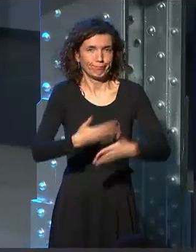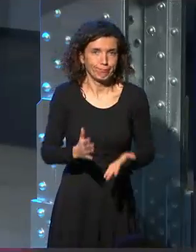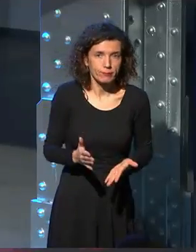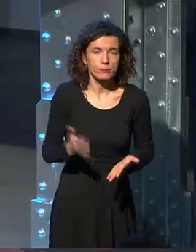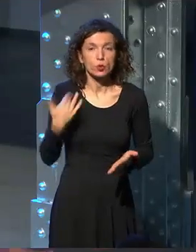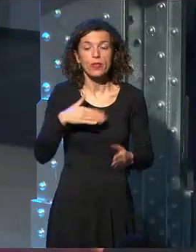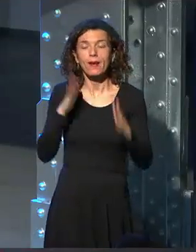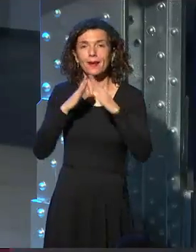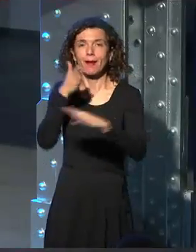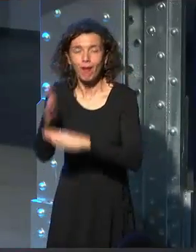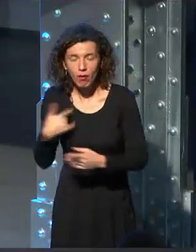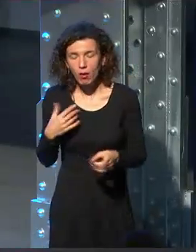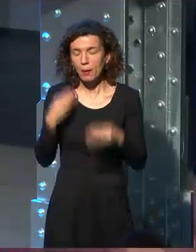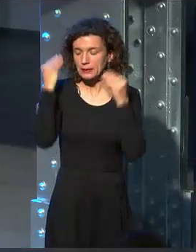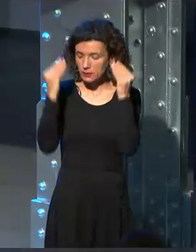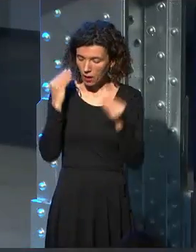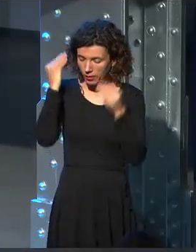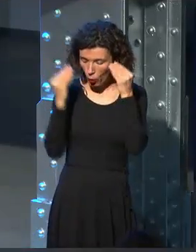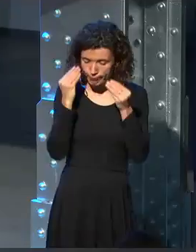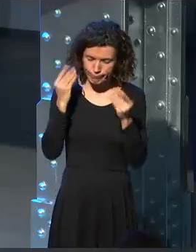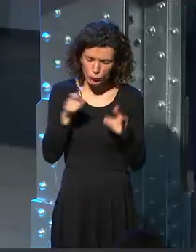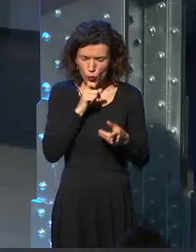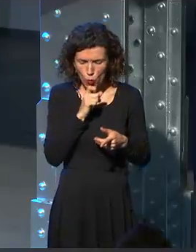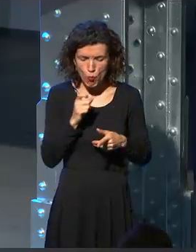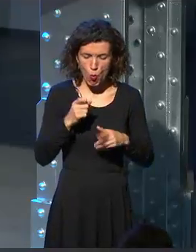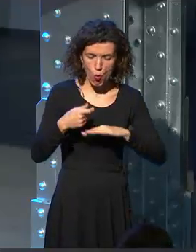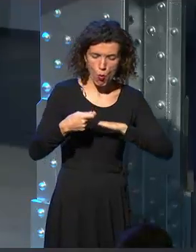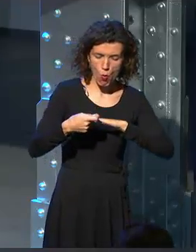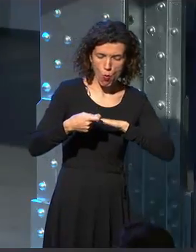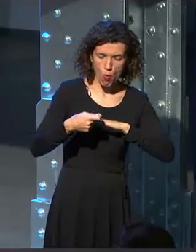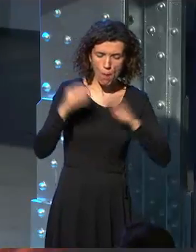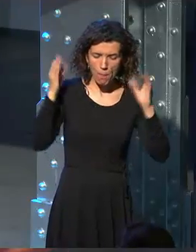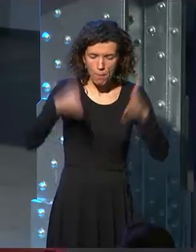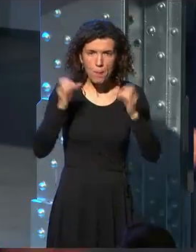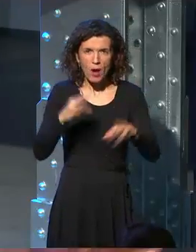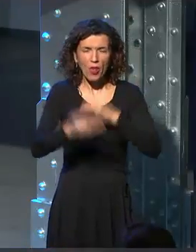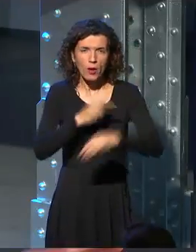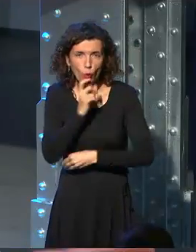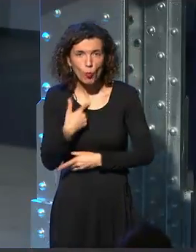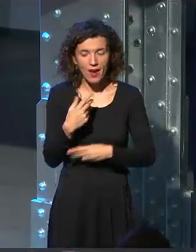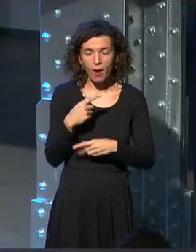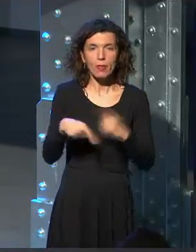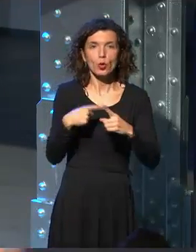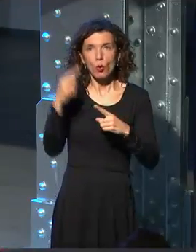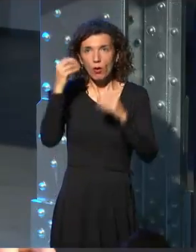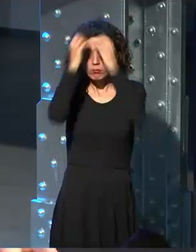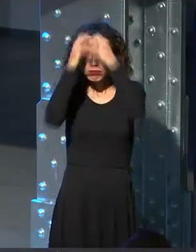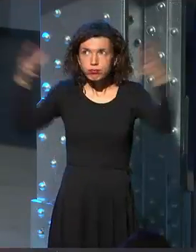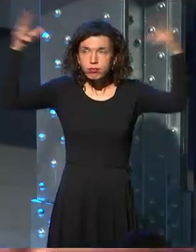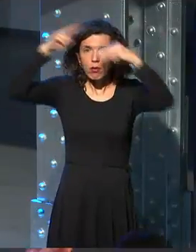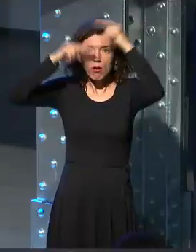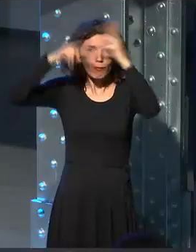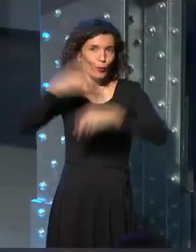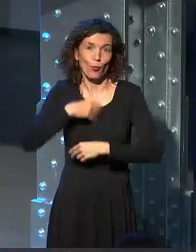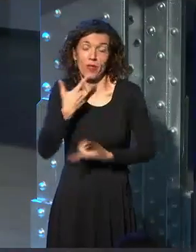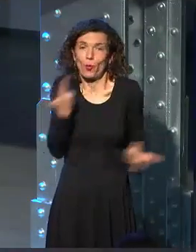cuando vas a casa y te vas pensando por el camino, ¿y cómo fue que el mago hizo esto? Ya no puedes reconstruir cómo sucedió porque te faltan piezas